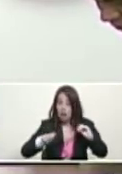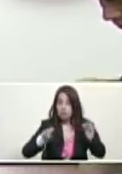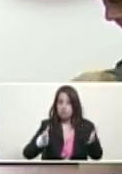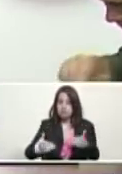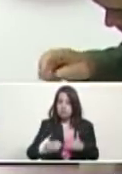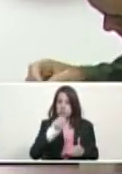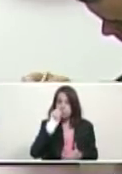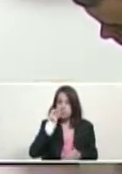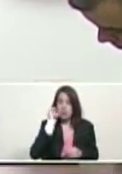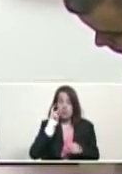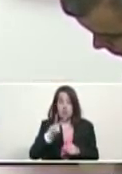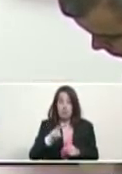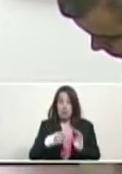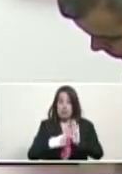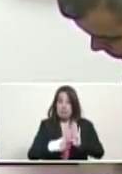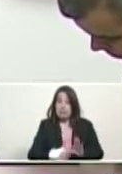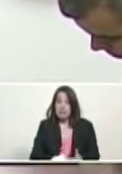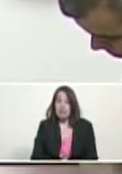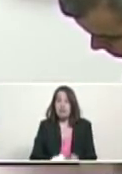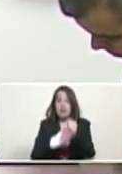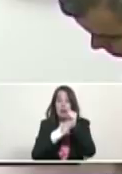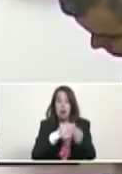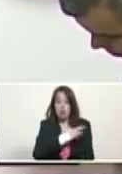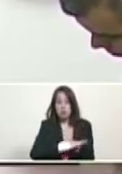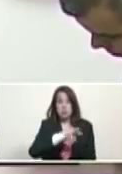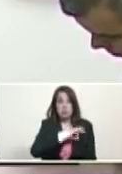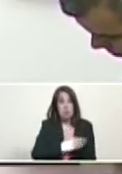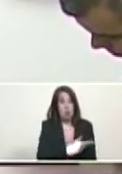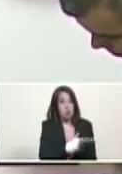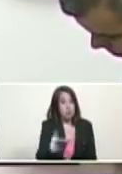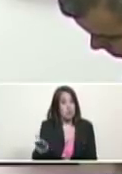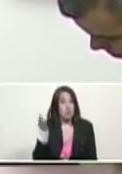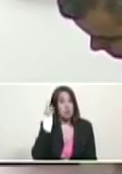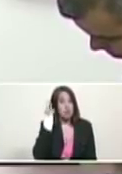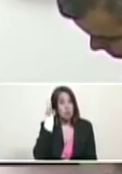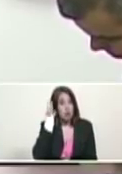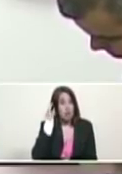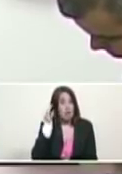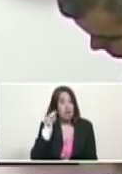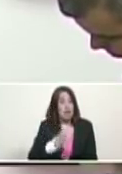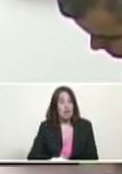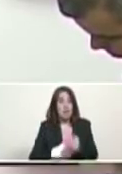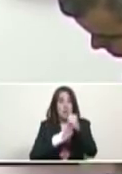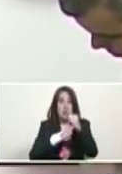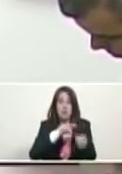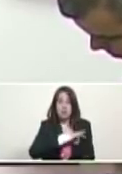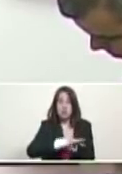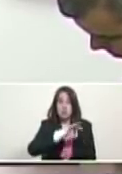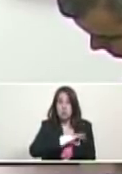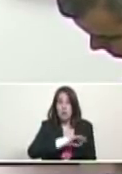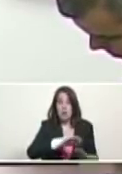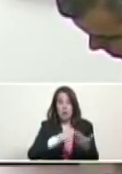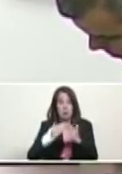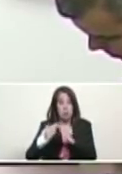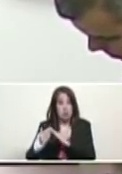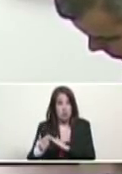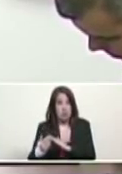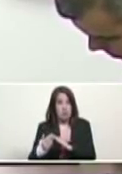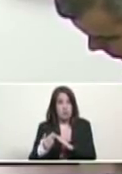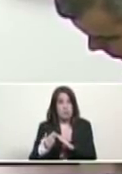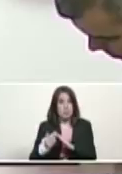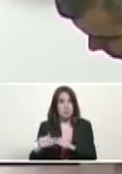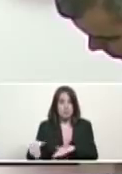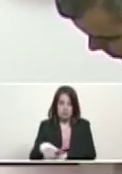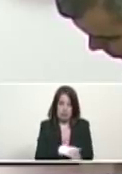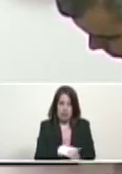de brillar el liderazgo social, sobre todo a ustedes, mujeres, líderes sociales de las comunidades, de los barrios, de las